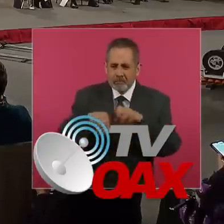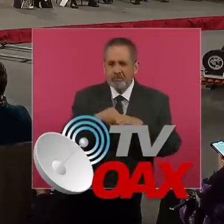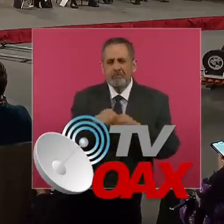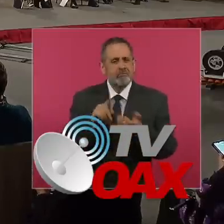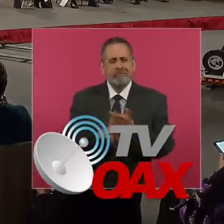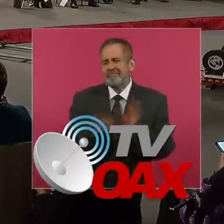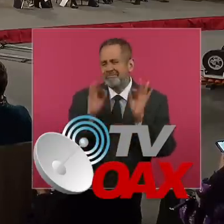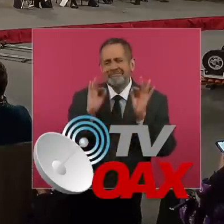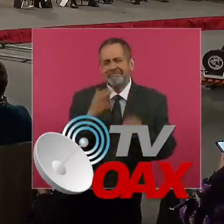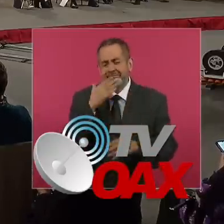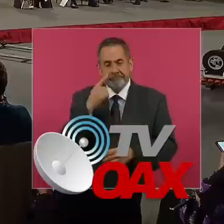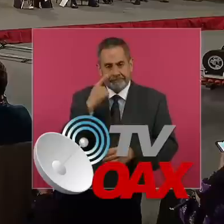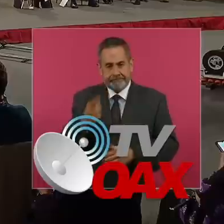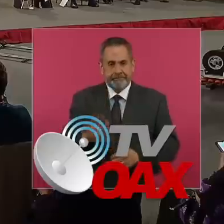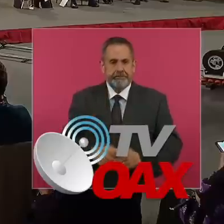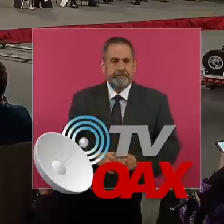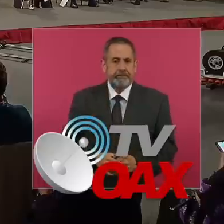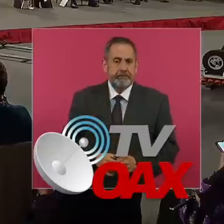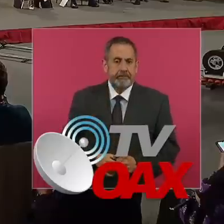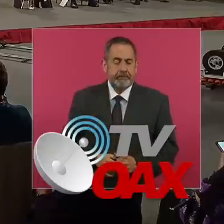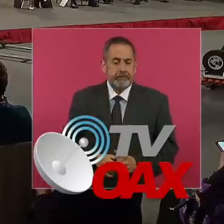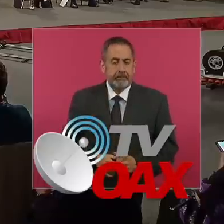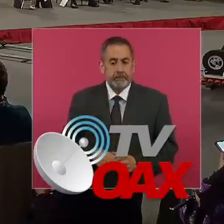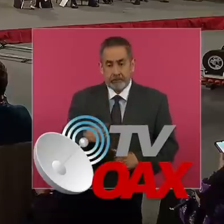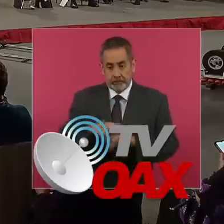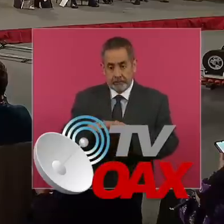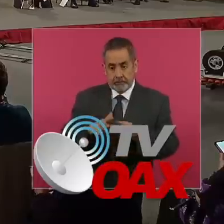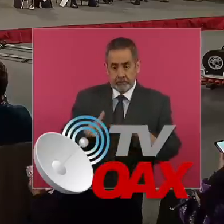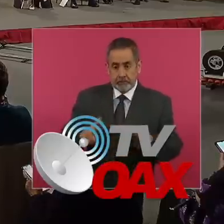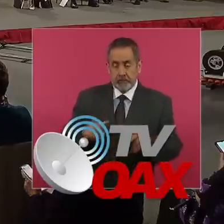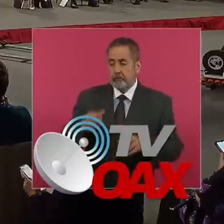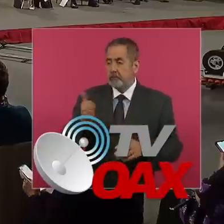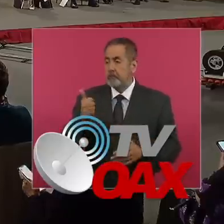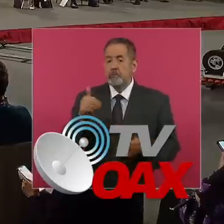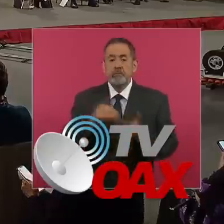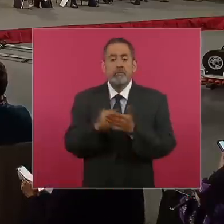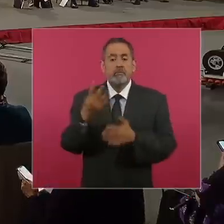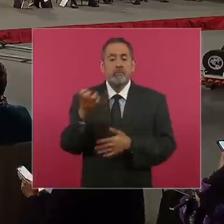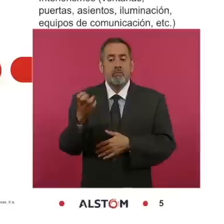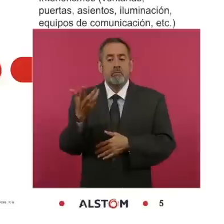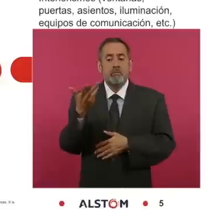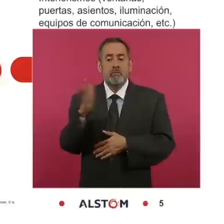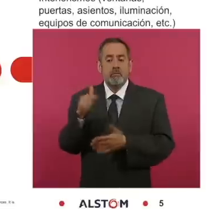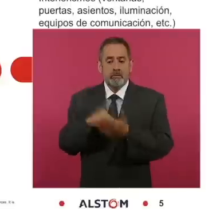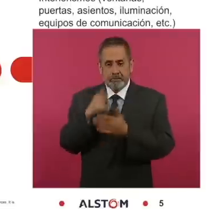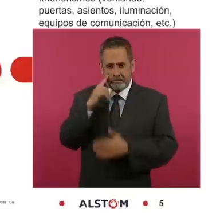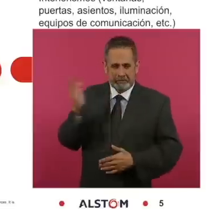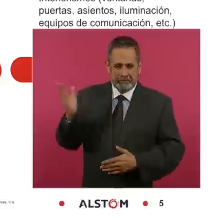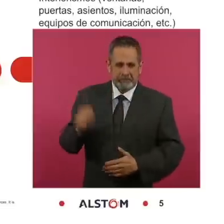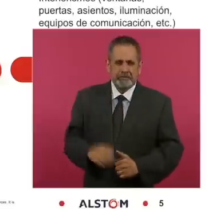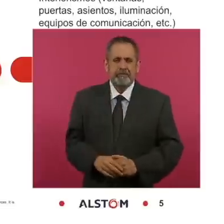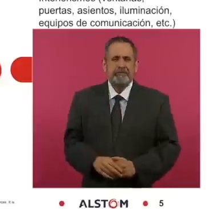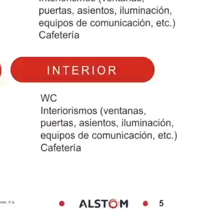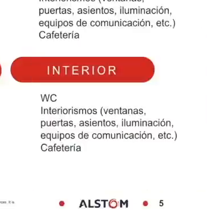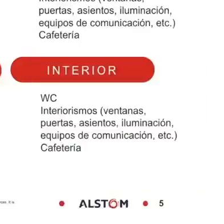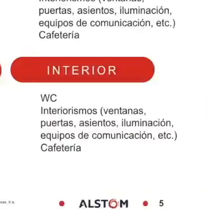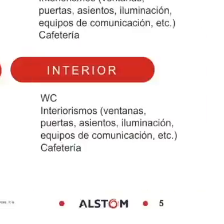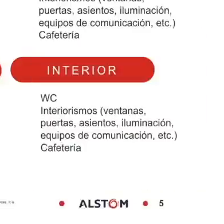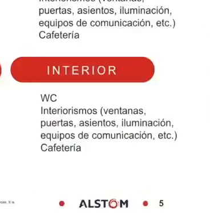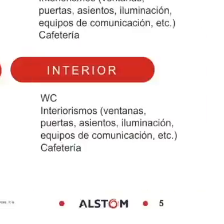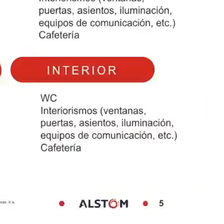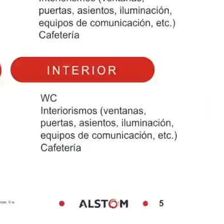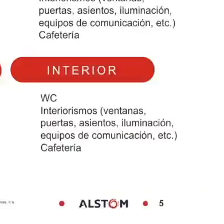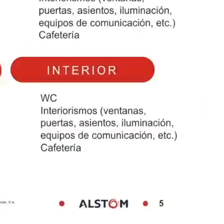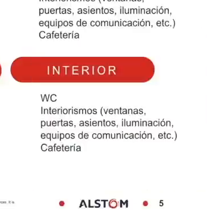quiero comentar, la que sigue. Este tren, y lo hemos platicado, tiene entre 6 mil 400 y hasta 10 mil piezas diferentes. Esto quiere